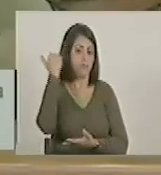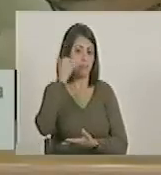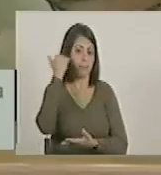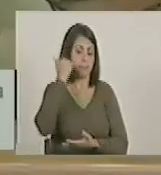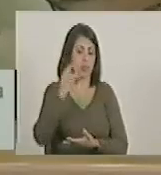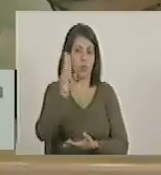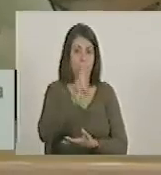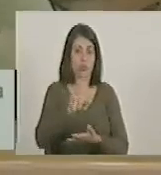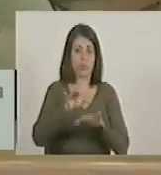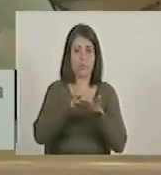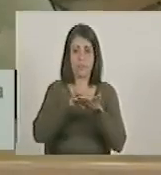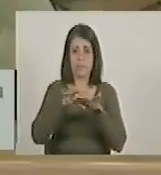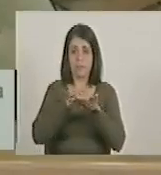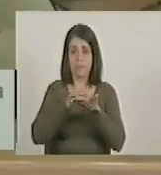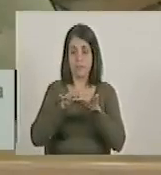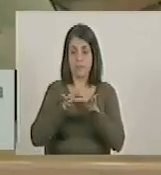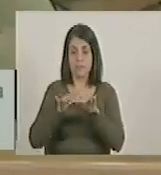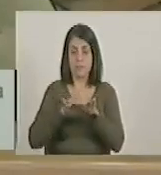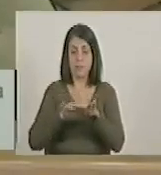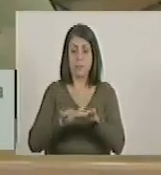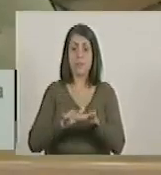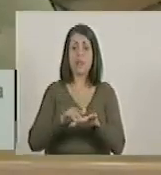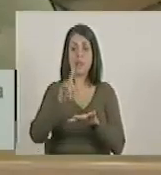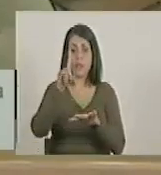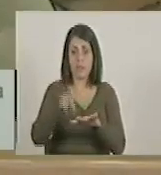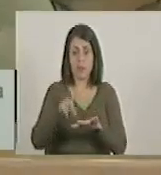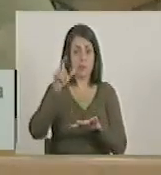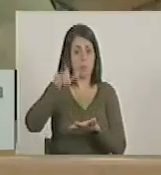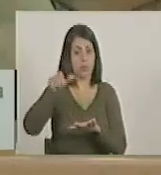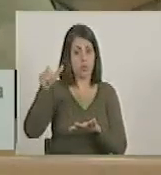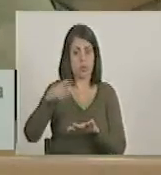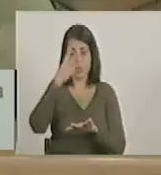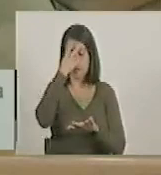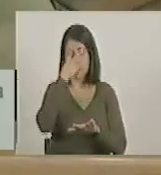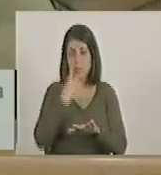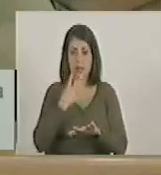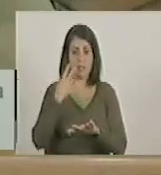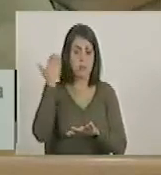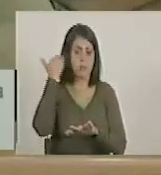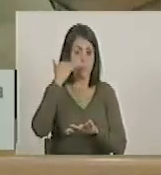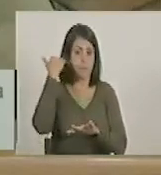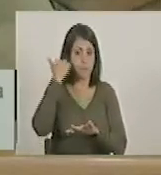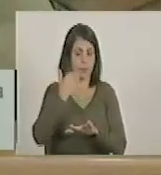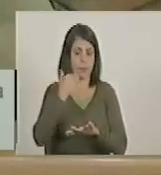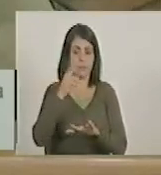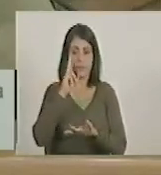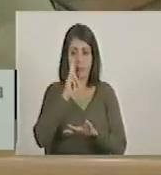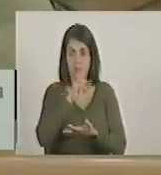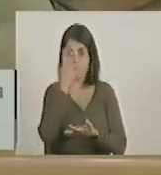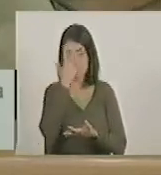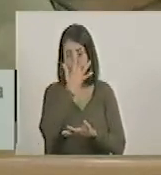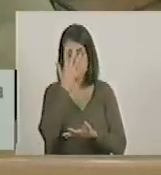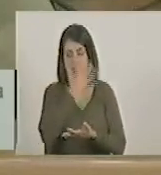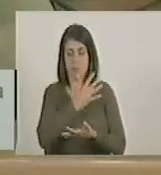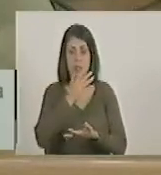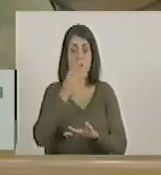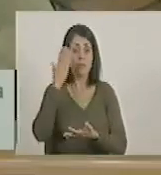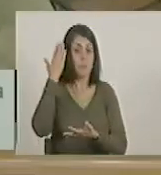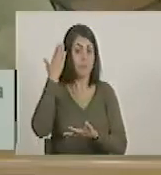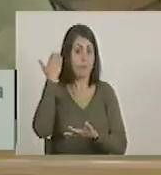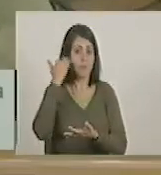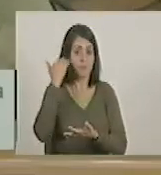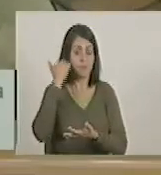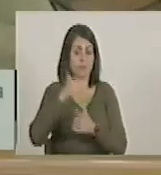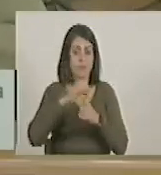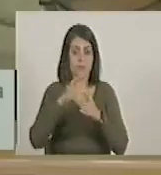el uso del código de lectura y escritura braille a las personas ciegas y con discapacidad visual, a las sordociegas